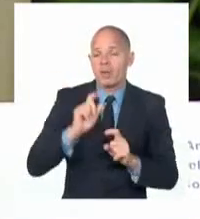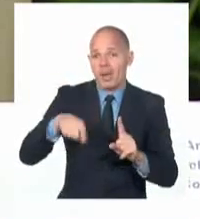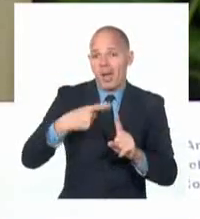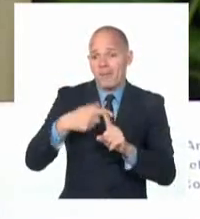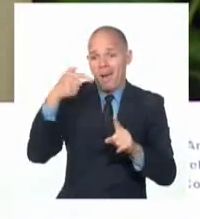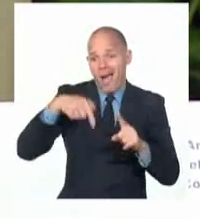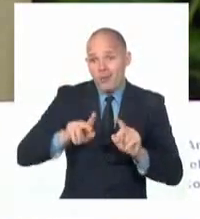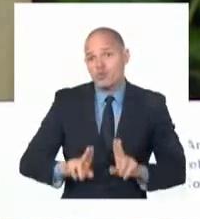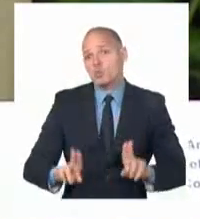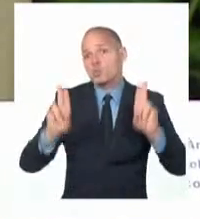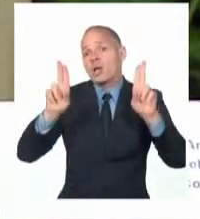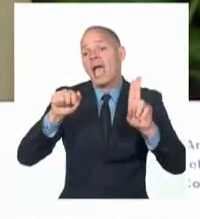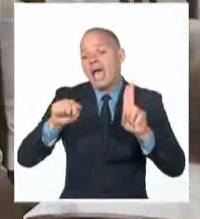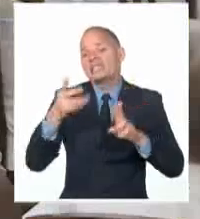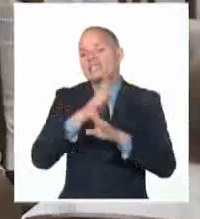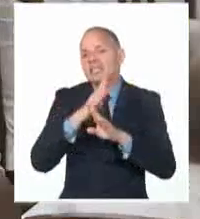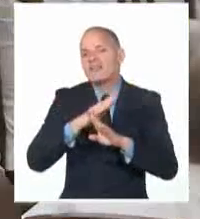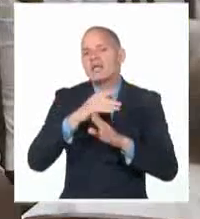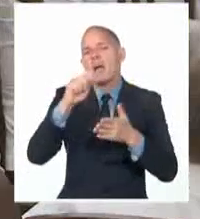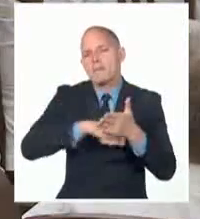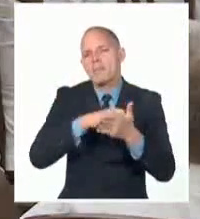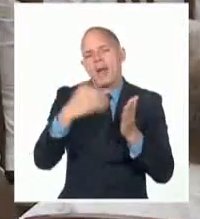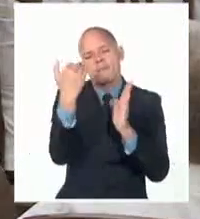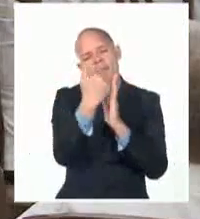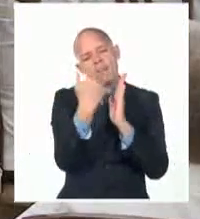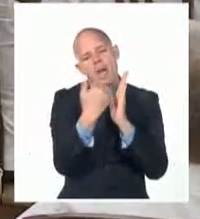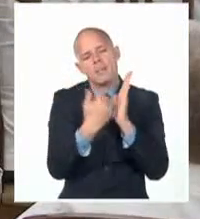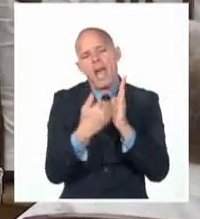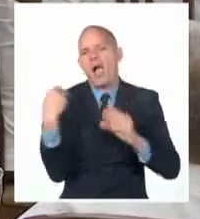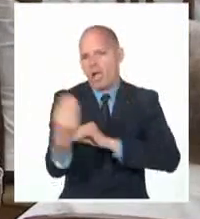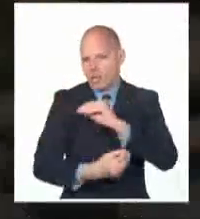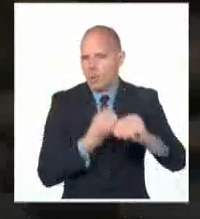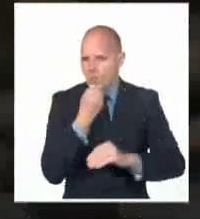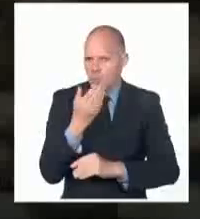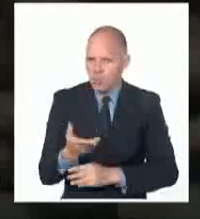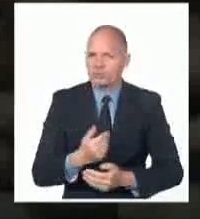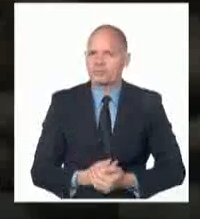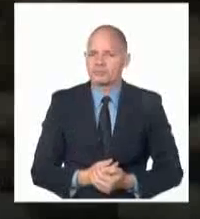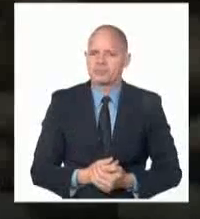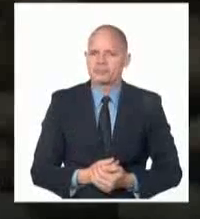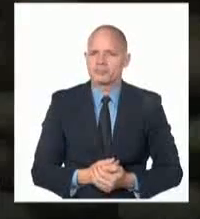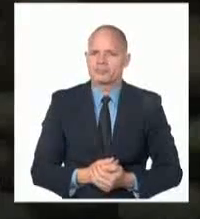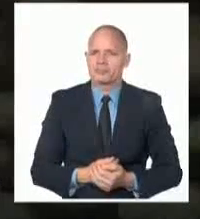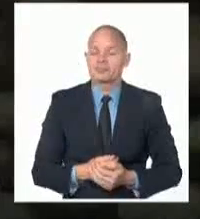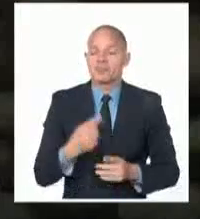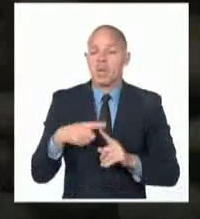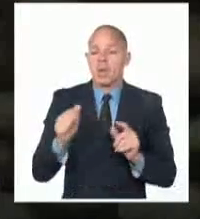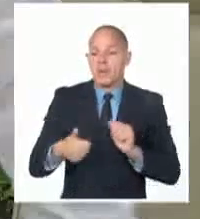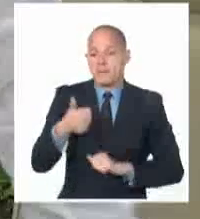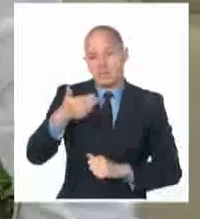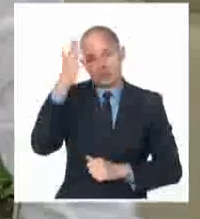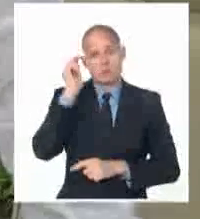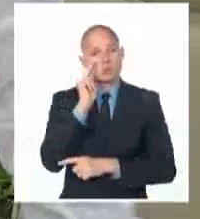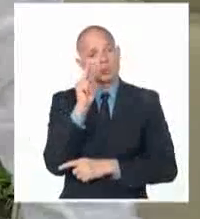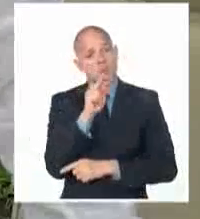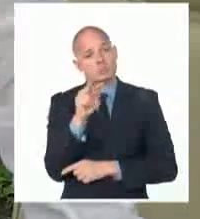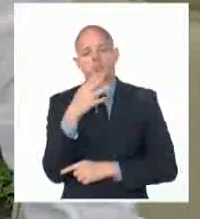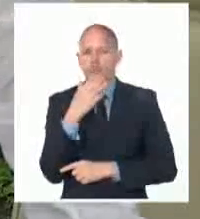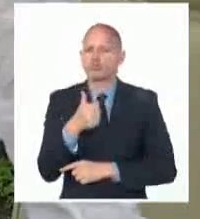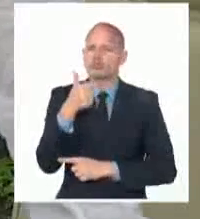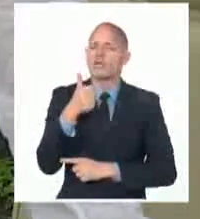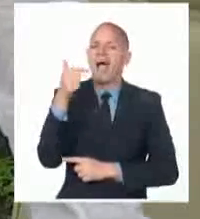la agenda del cambio. El presidente colombiano se mostró confiado en que existen posibilidades reales para la paz.